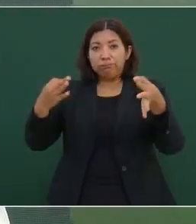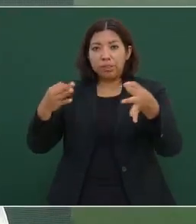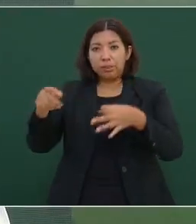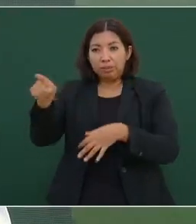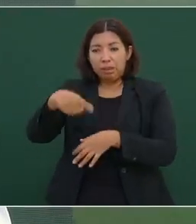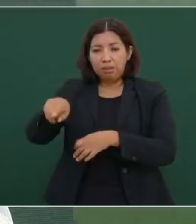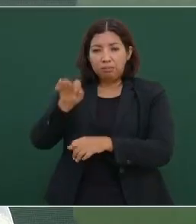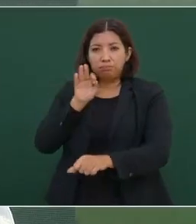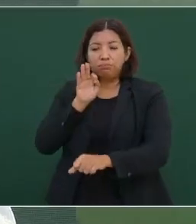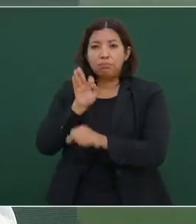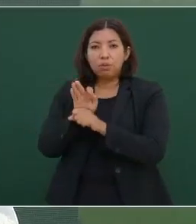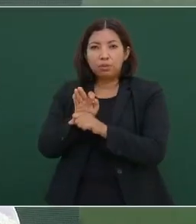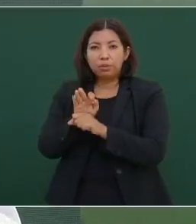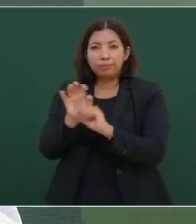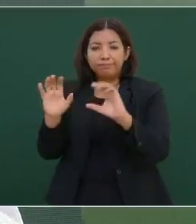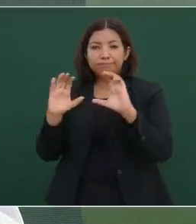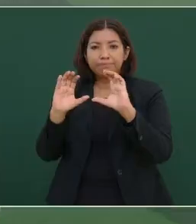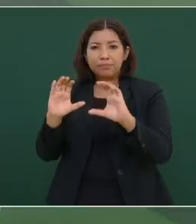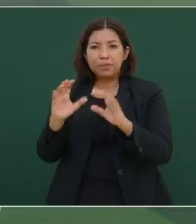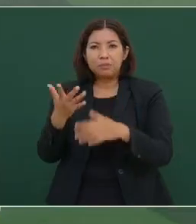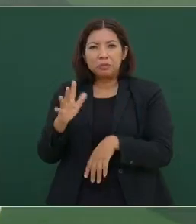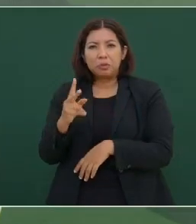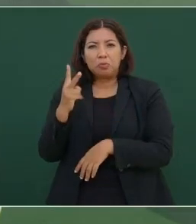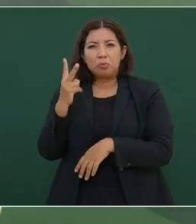protegida, cerca de 2,000 hectáreas.